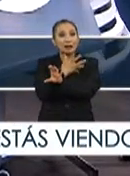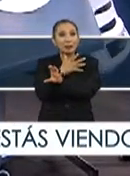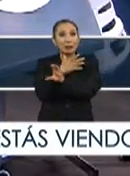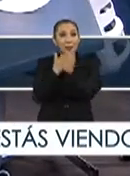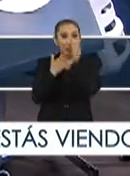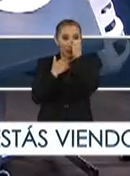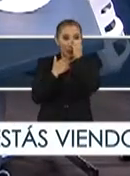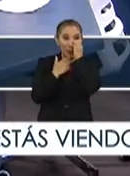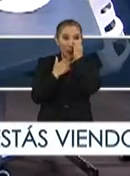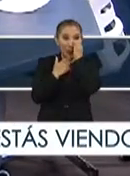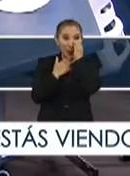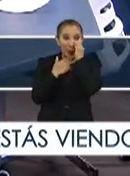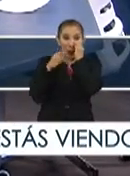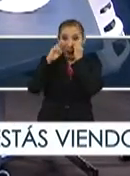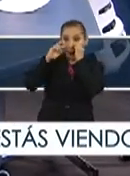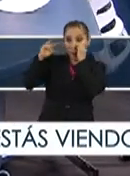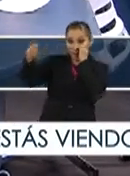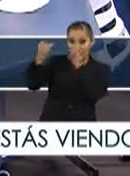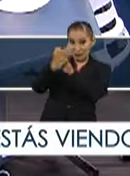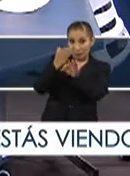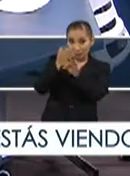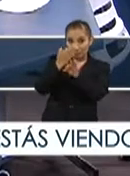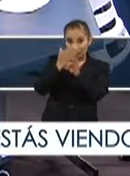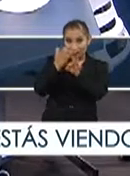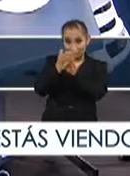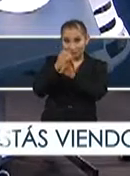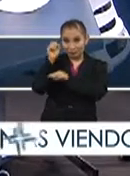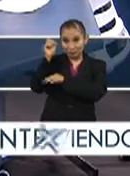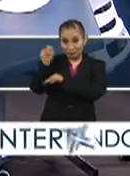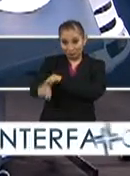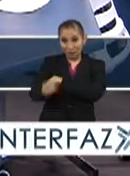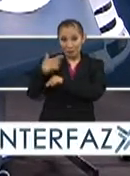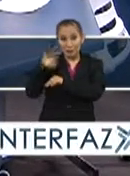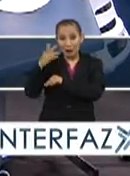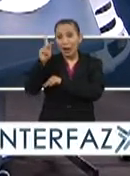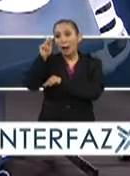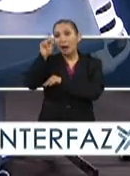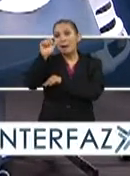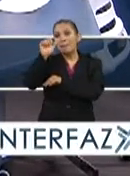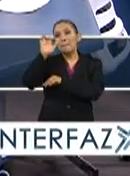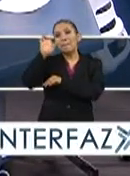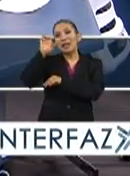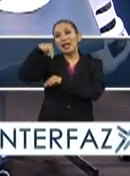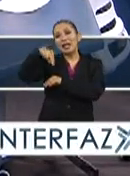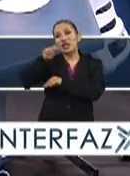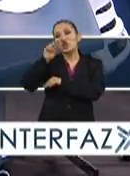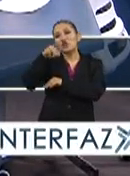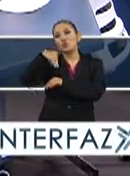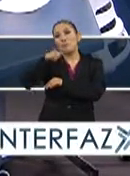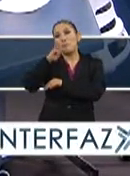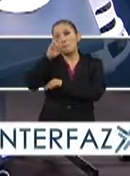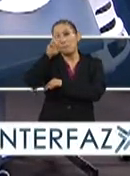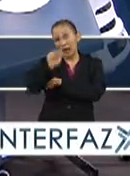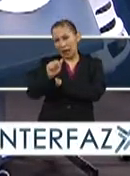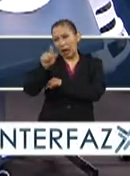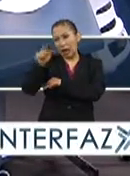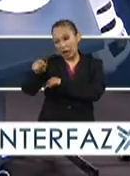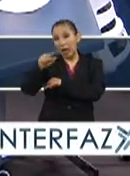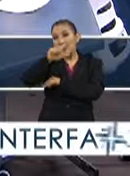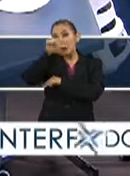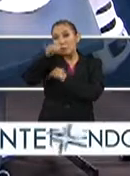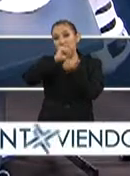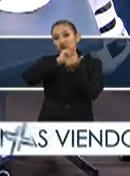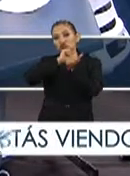o menos también Sí, la ahí misma... estamos viendo ahorita juntamente la penumbra, es el momento de penumbra, y luego vamos a